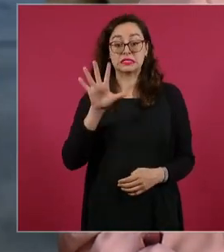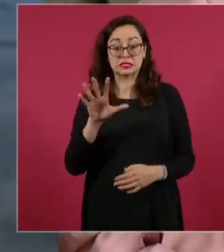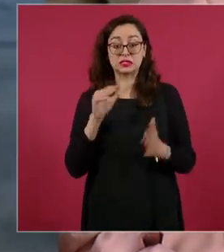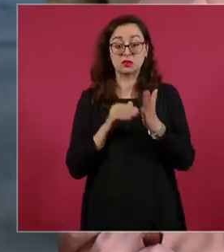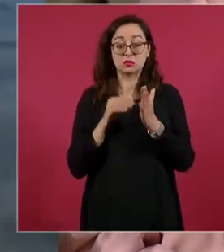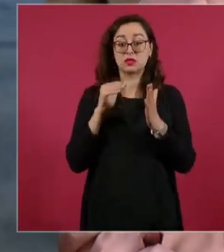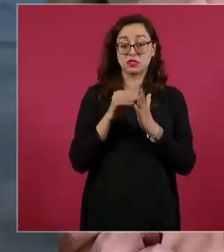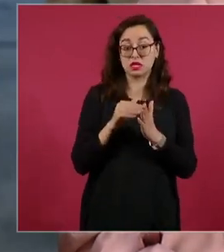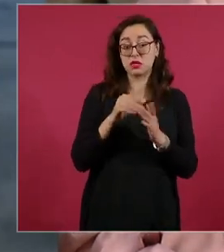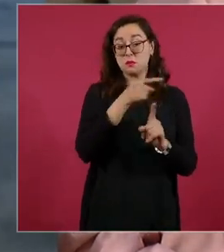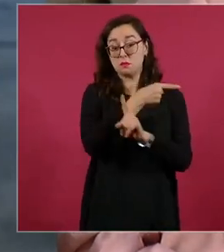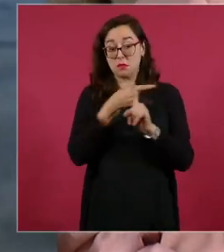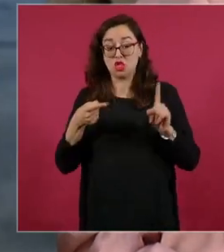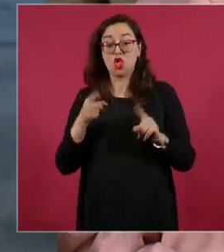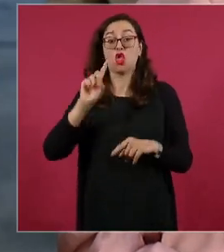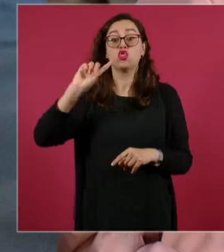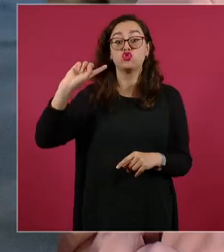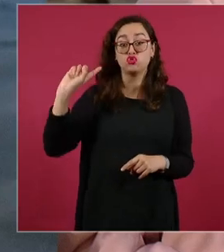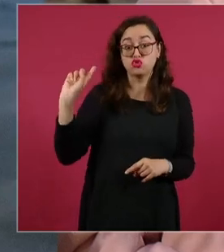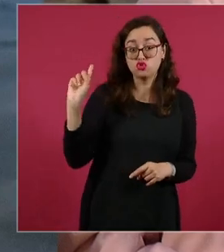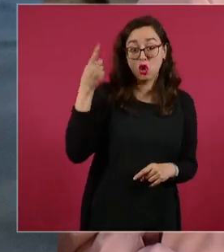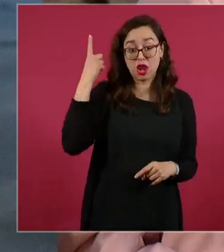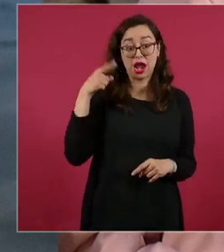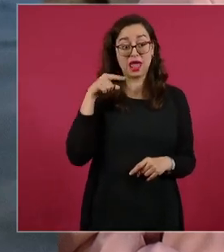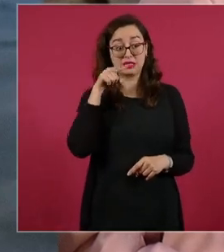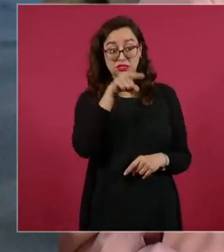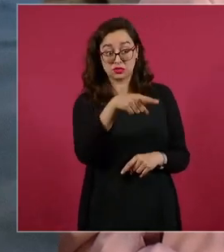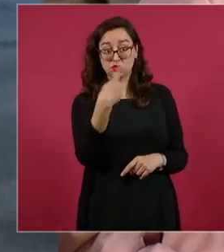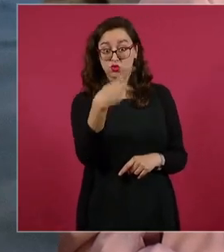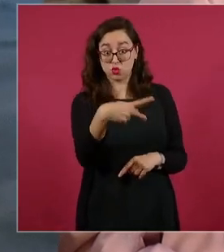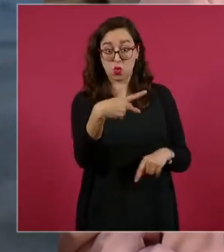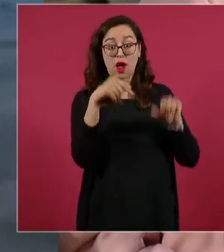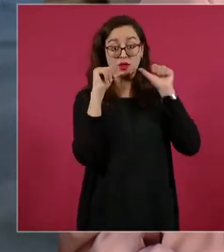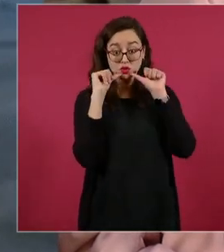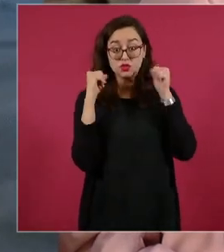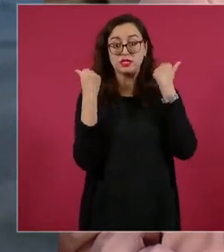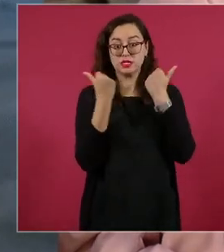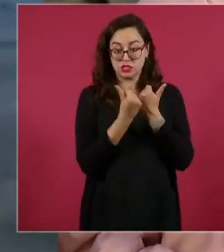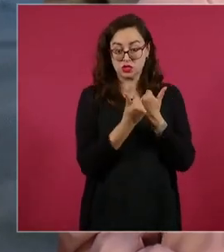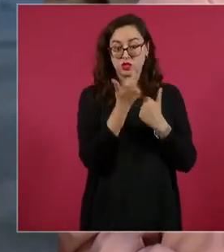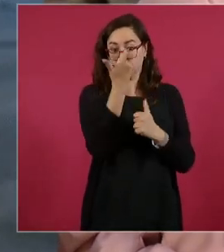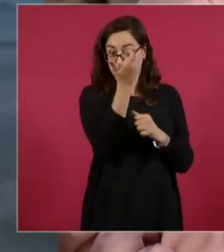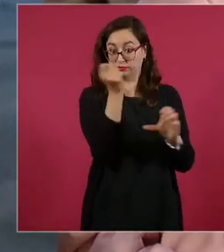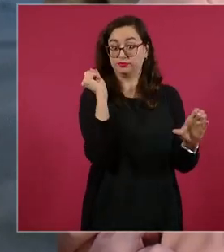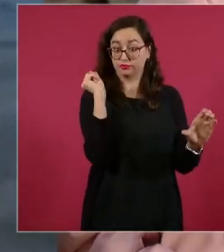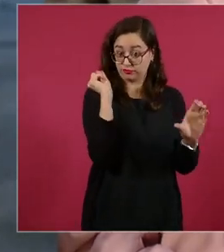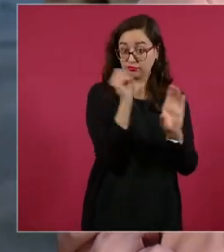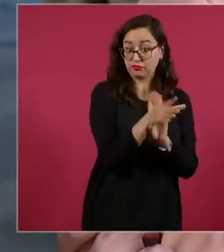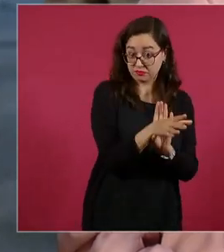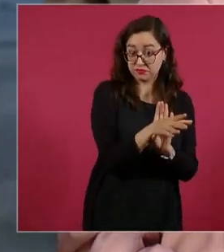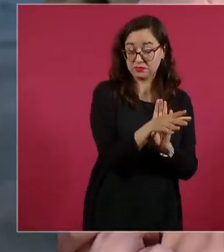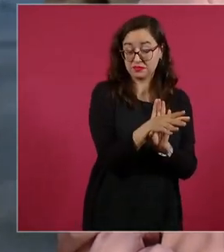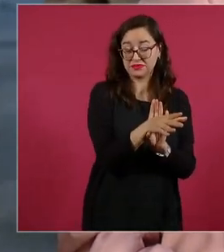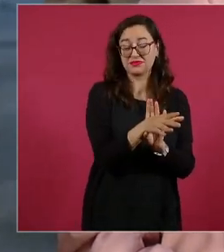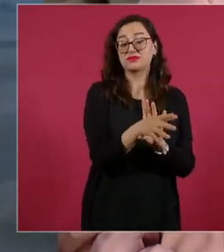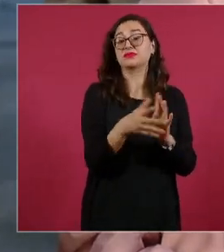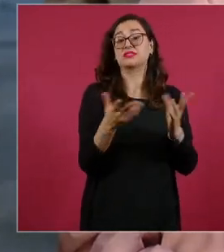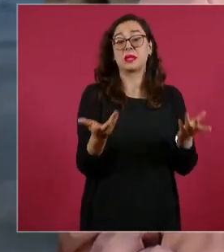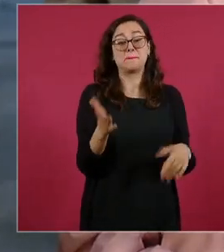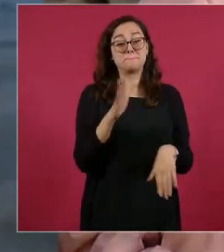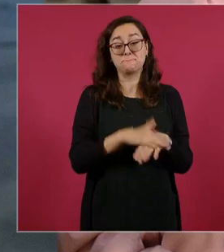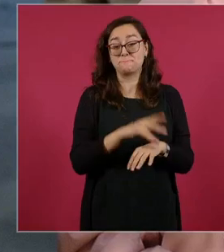Recibido En Este Sexenio Mexicanos A favor De La Corrupción Los Años En Los Que Más Dinero Recibió